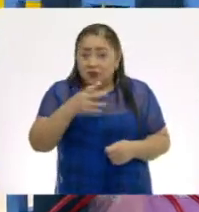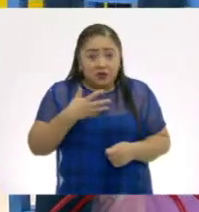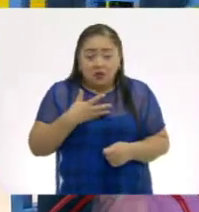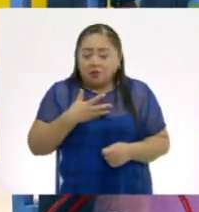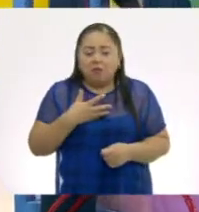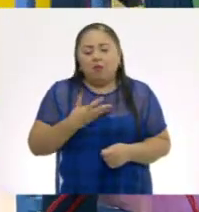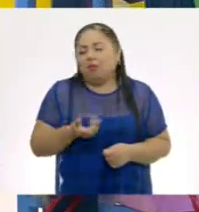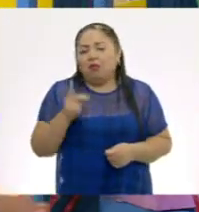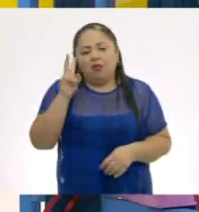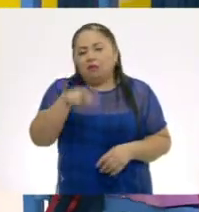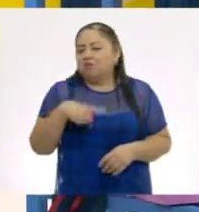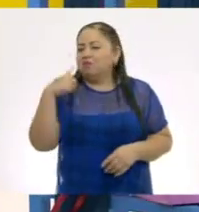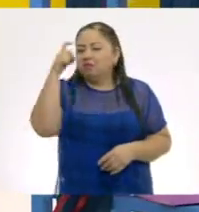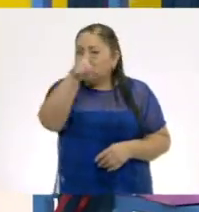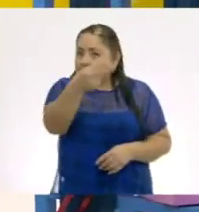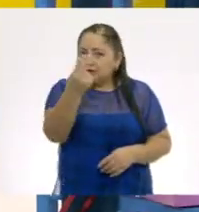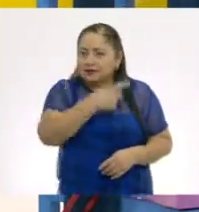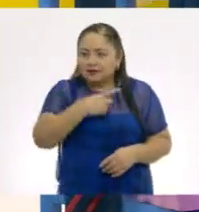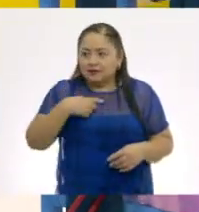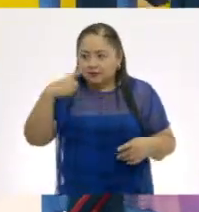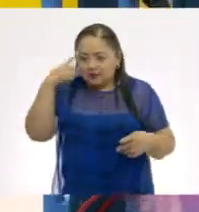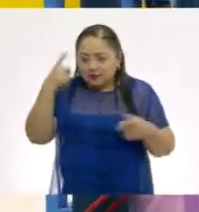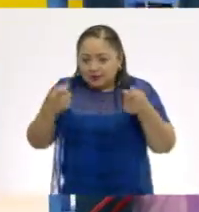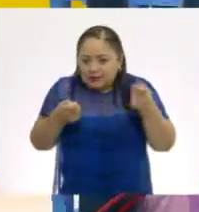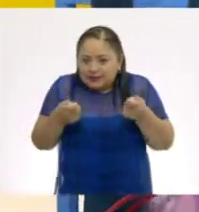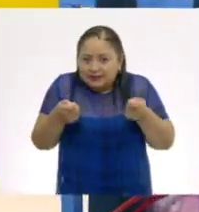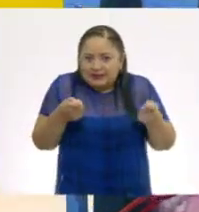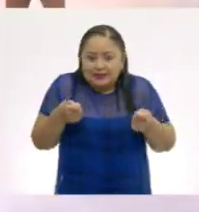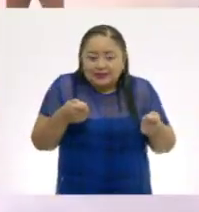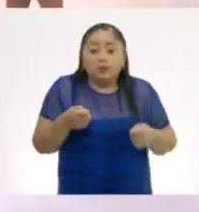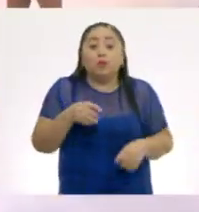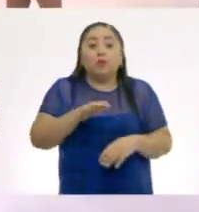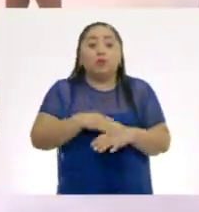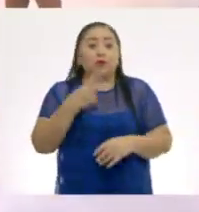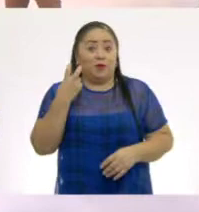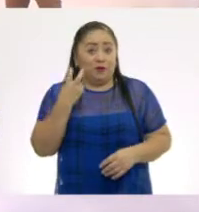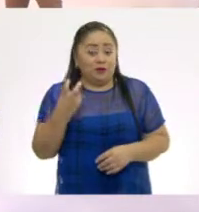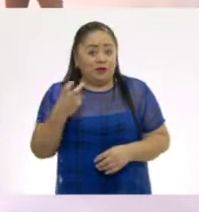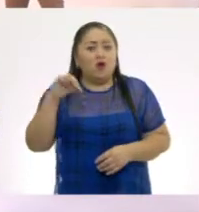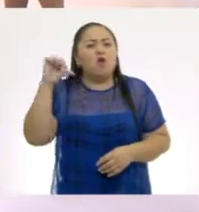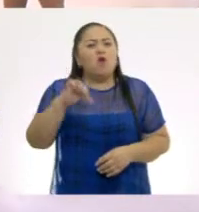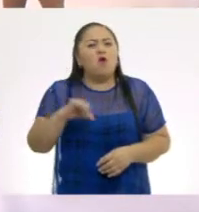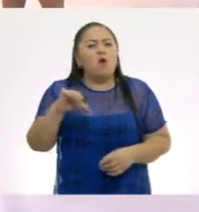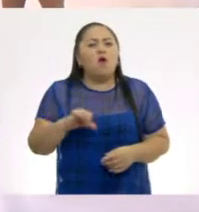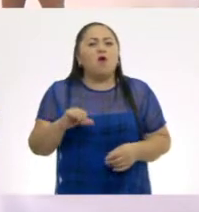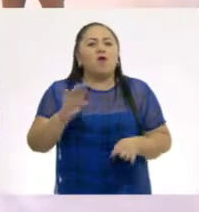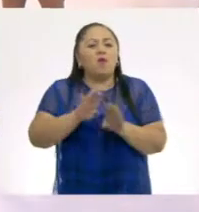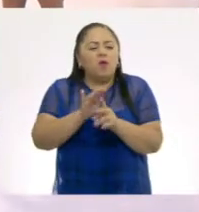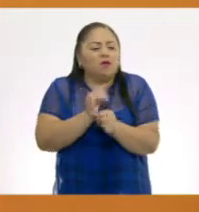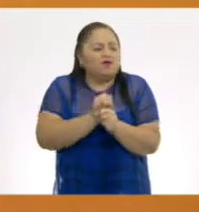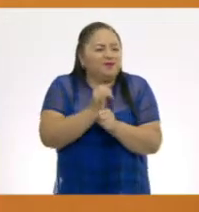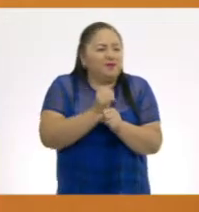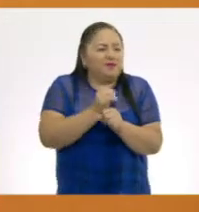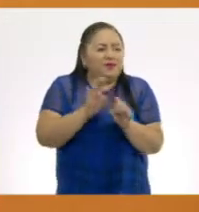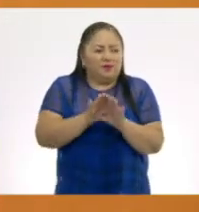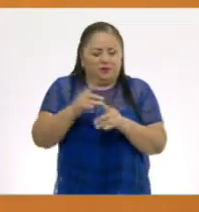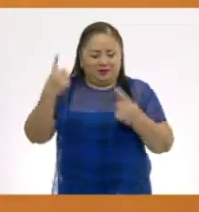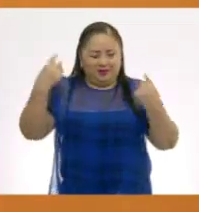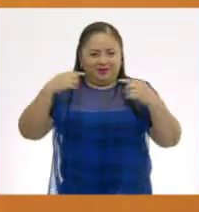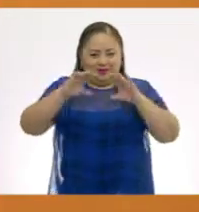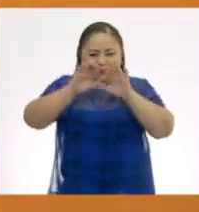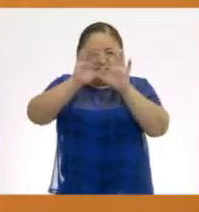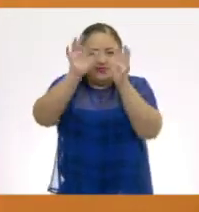niños, va a ser muy difícil tener el equilibrio. Y para esto, hoy vamos a explorar nuestra kinesfera